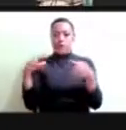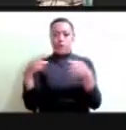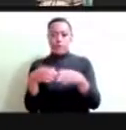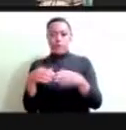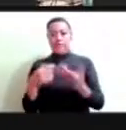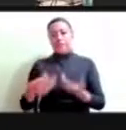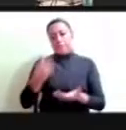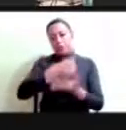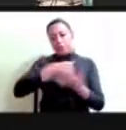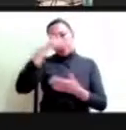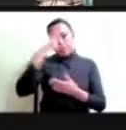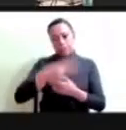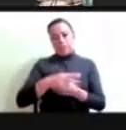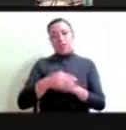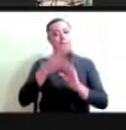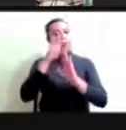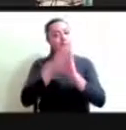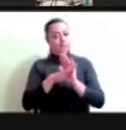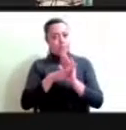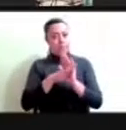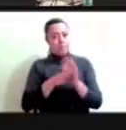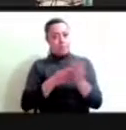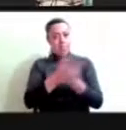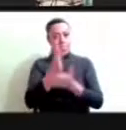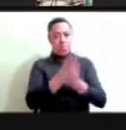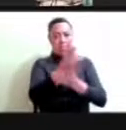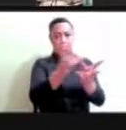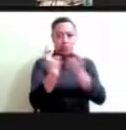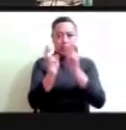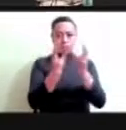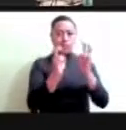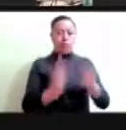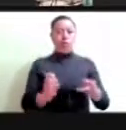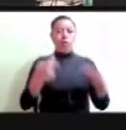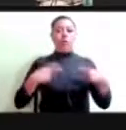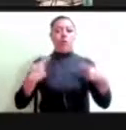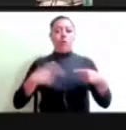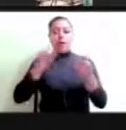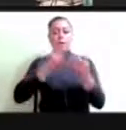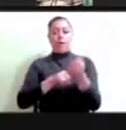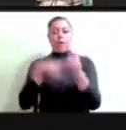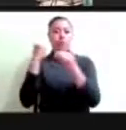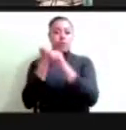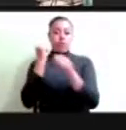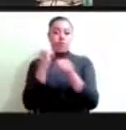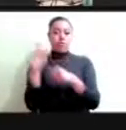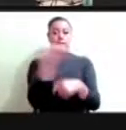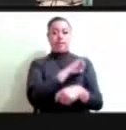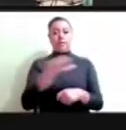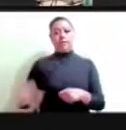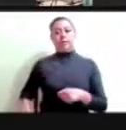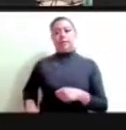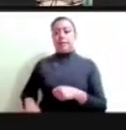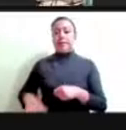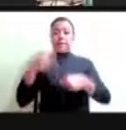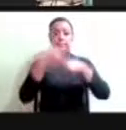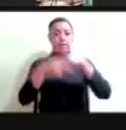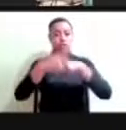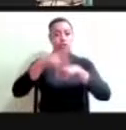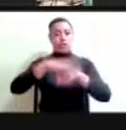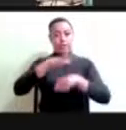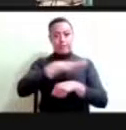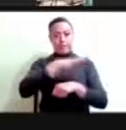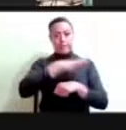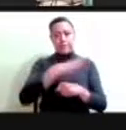de reducir la incidencia delictiva de robo a pasajeros en las alcaldías de mayor riesgo. A pesar de que esta es